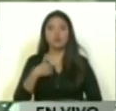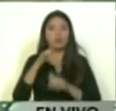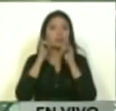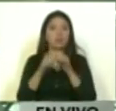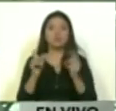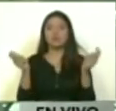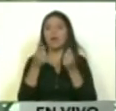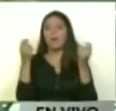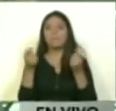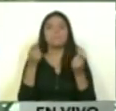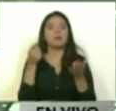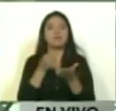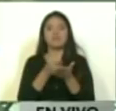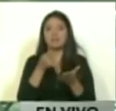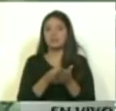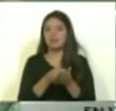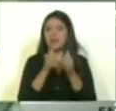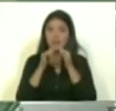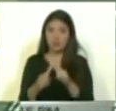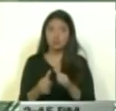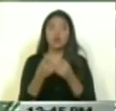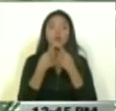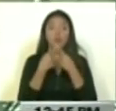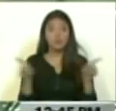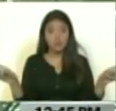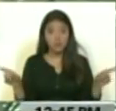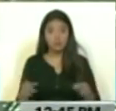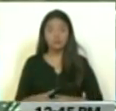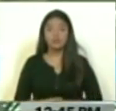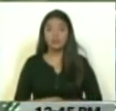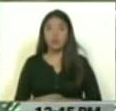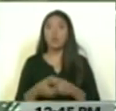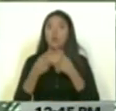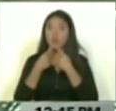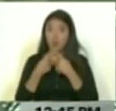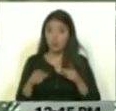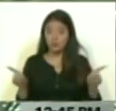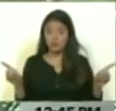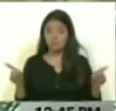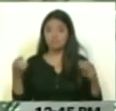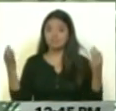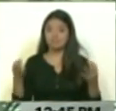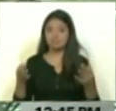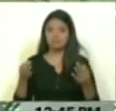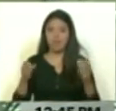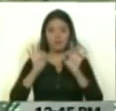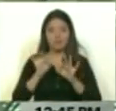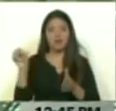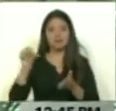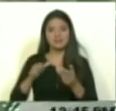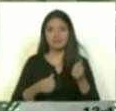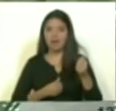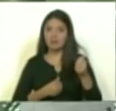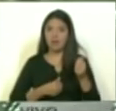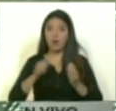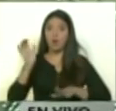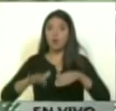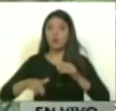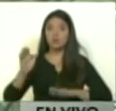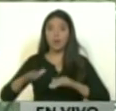campaña financiera y lo digo a son de salsa, con los tambores